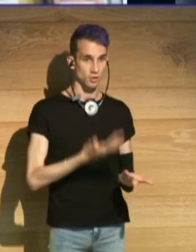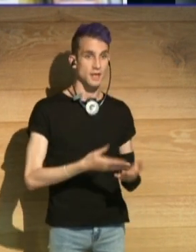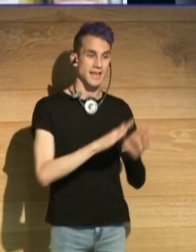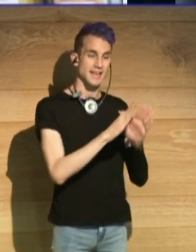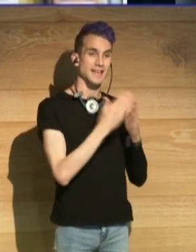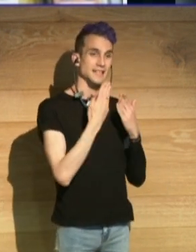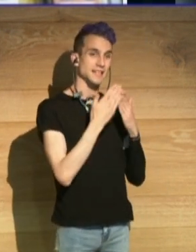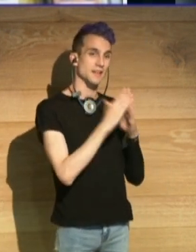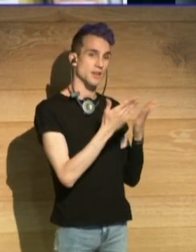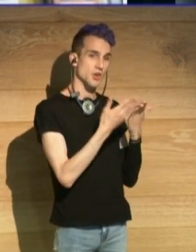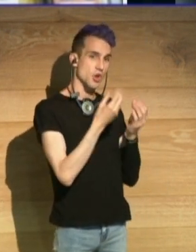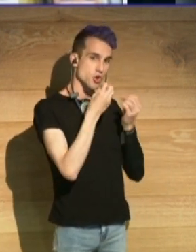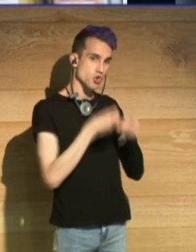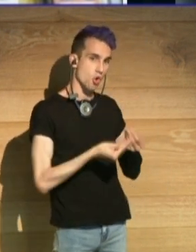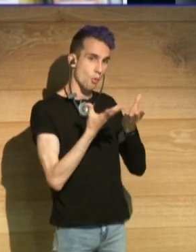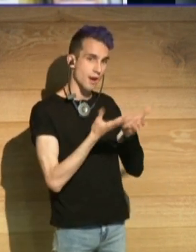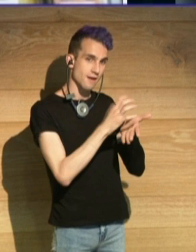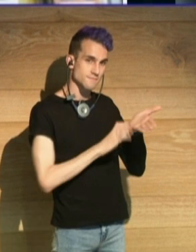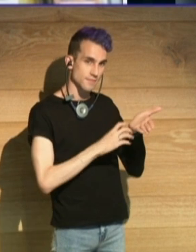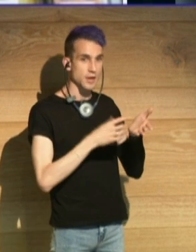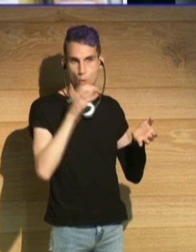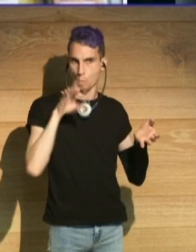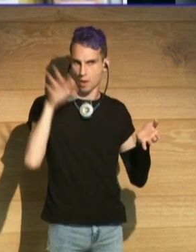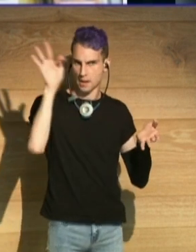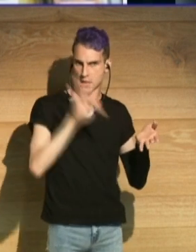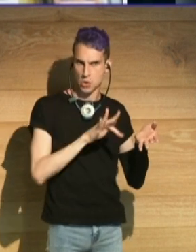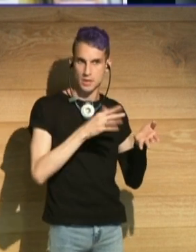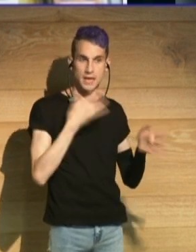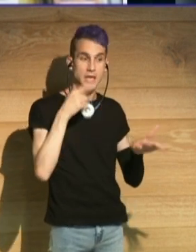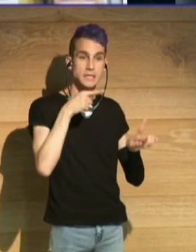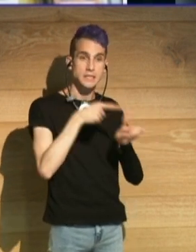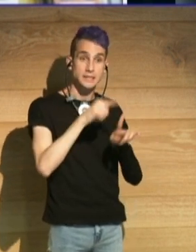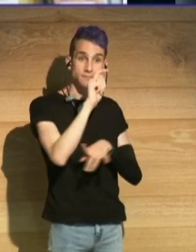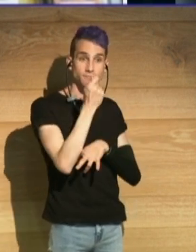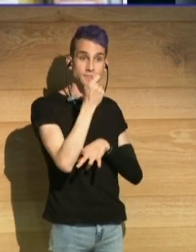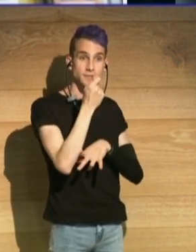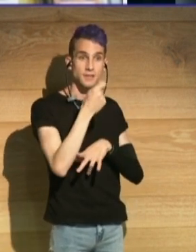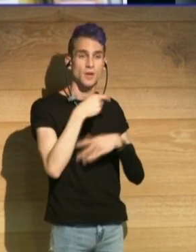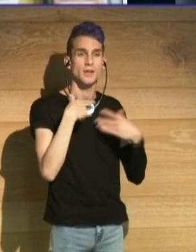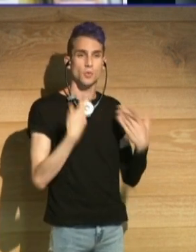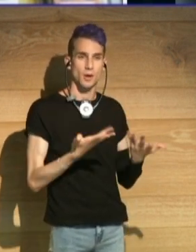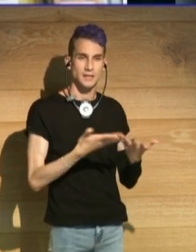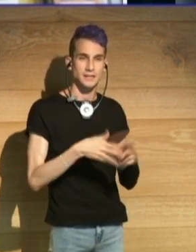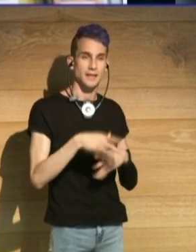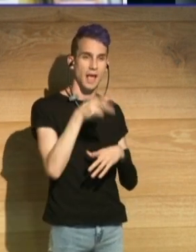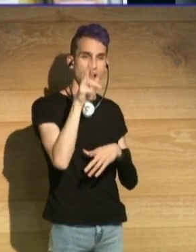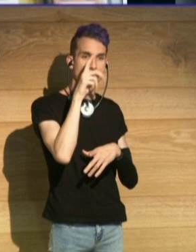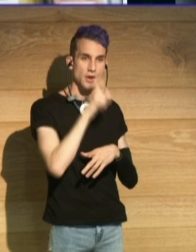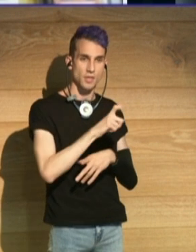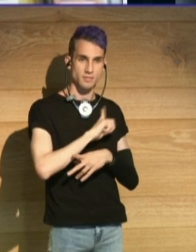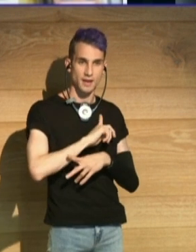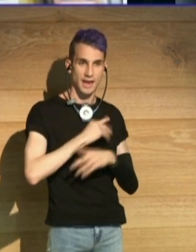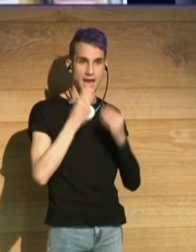novela como de una película, cuando consigue alcanzar su objetivo, es que nos recuerda que la historia somos